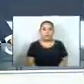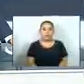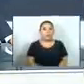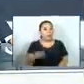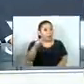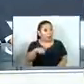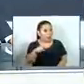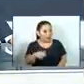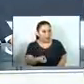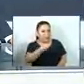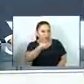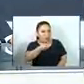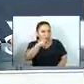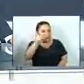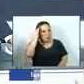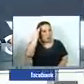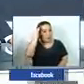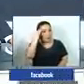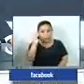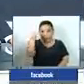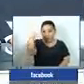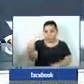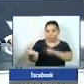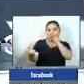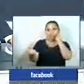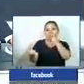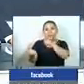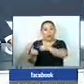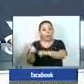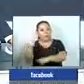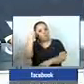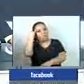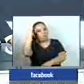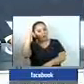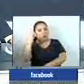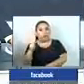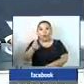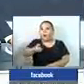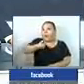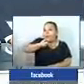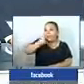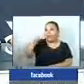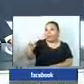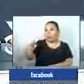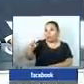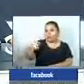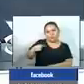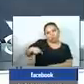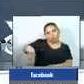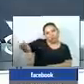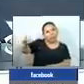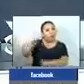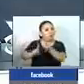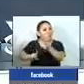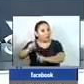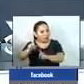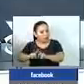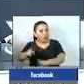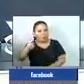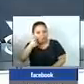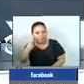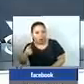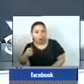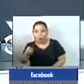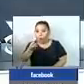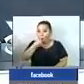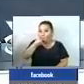bien y es hora de que conozcamos a otro emprendedor en el siguiente informe el periodista Julio Guevara se fue hasta Santa Ana para conocer y probar pues unos